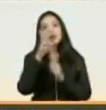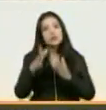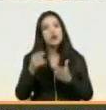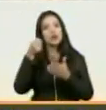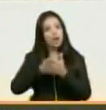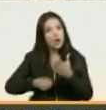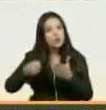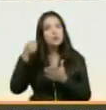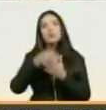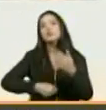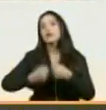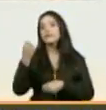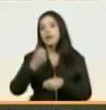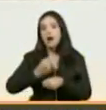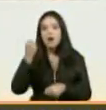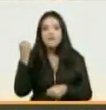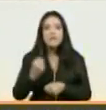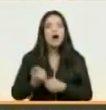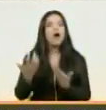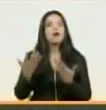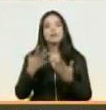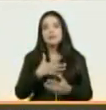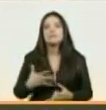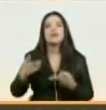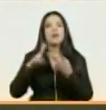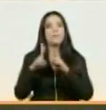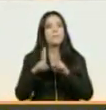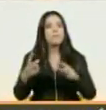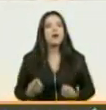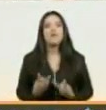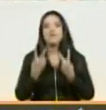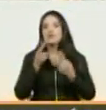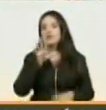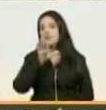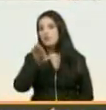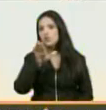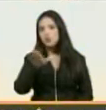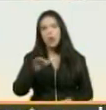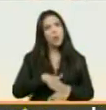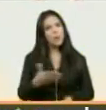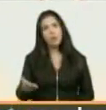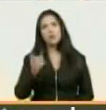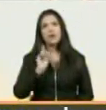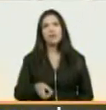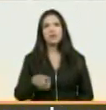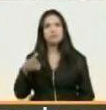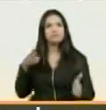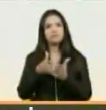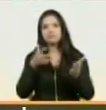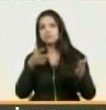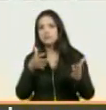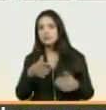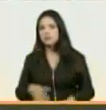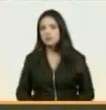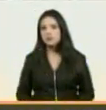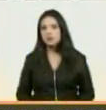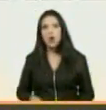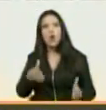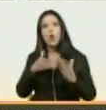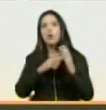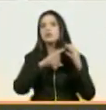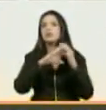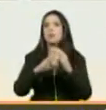que construye, que abona el terreno para la paz, para la vida, para el futuro. ¿Por qué tienen que arremeter con saña contra el transporte